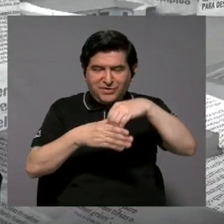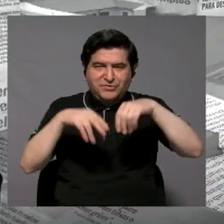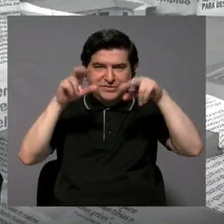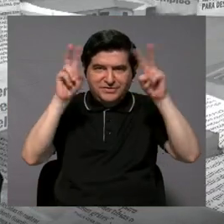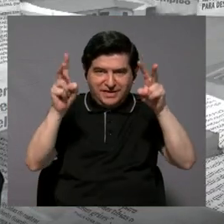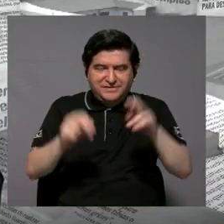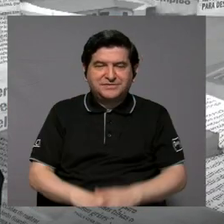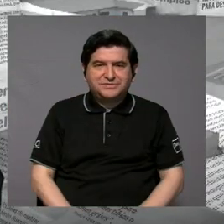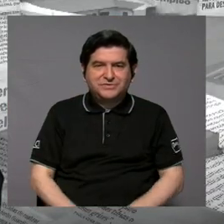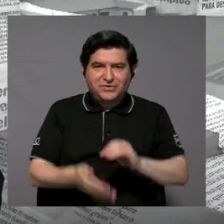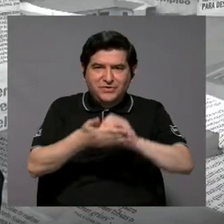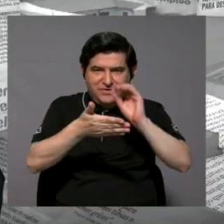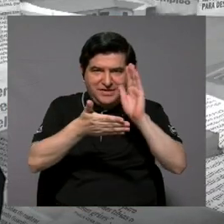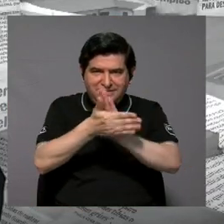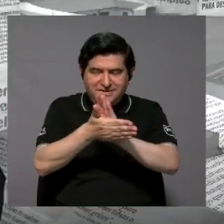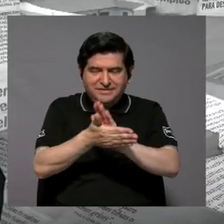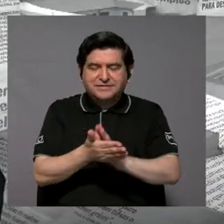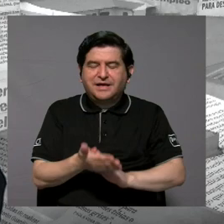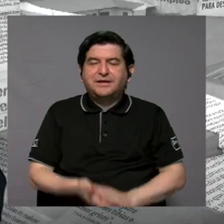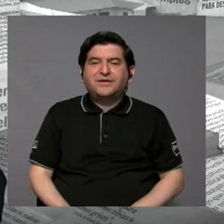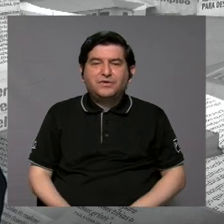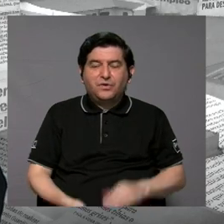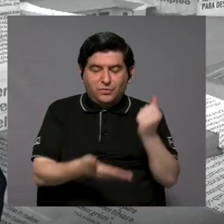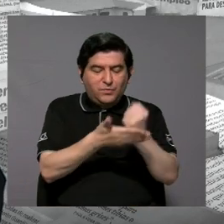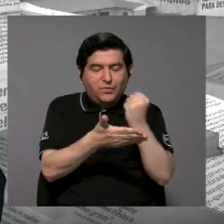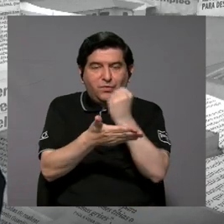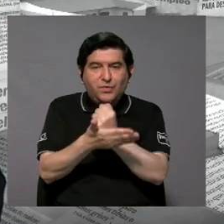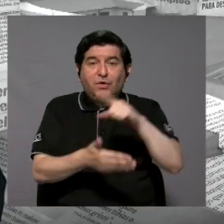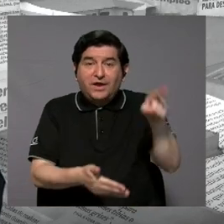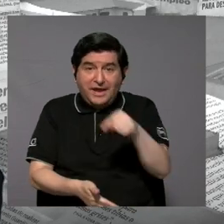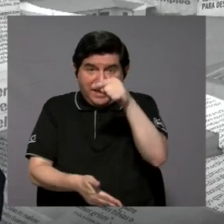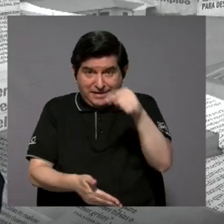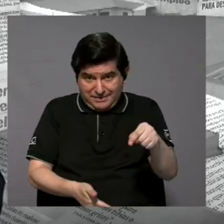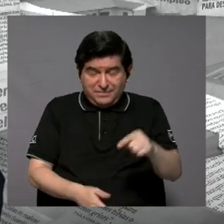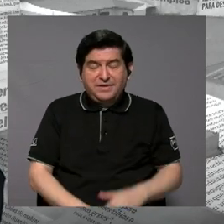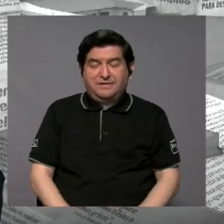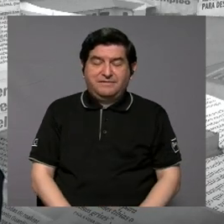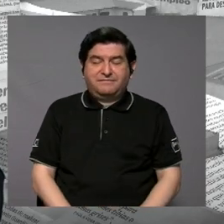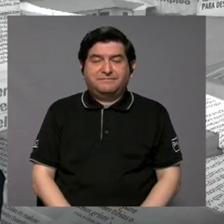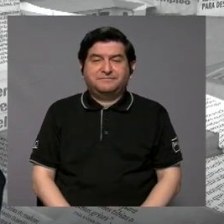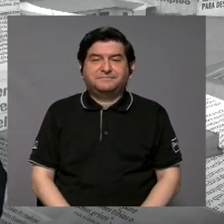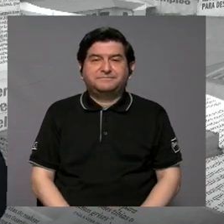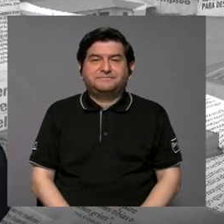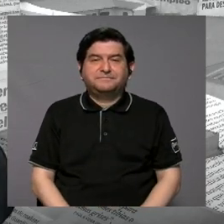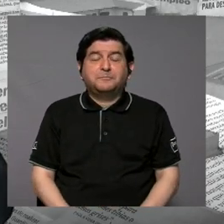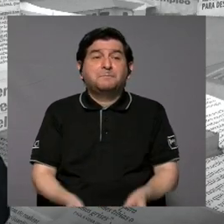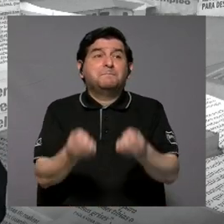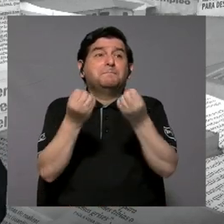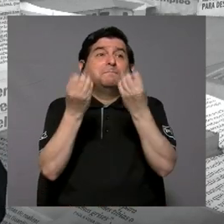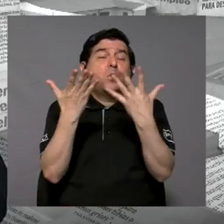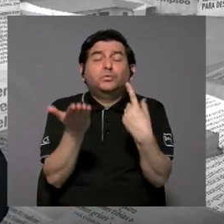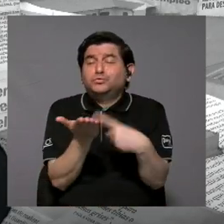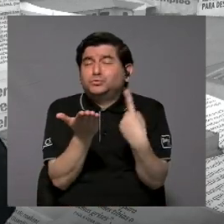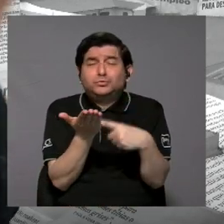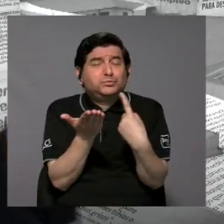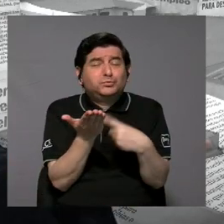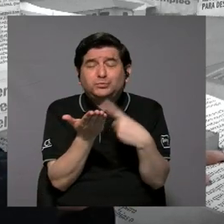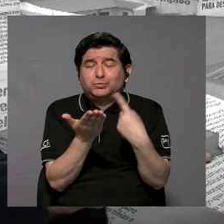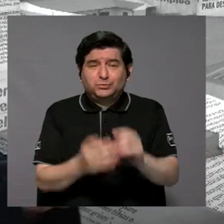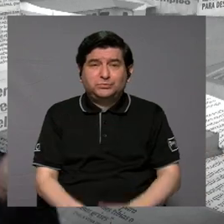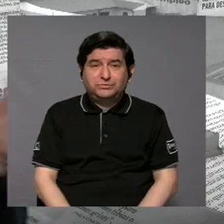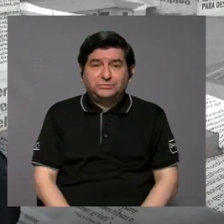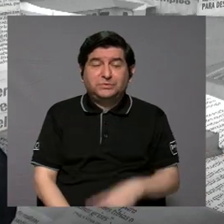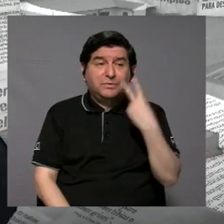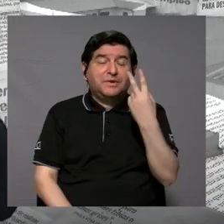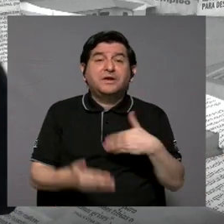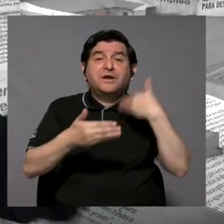tema del etiquetado frontal, la eliminación del etiquetado frontal de los alimentos. Hay mucho que discutir, vamos a ver